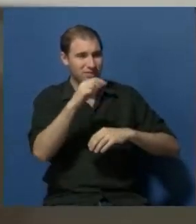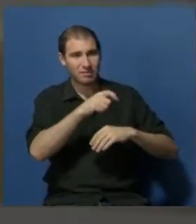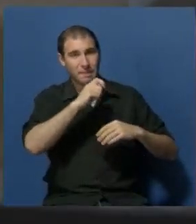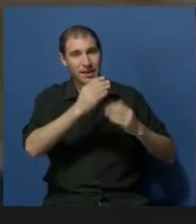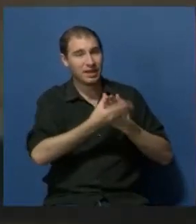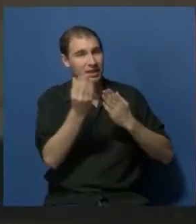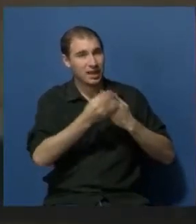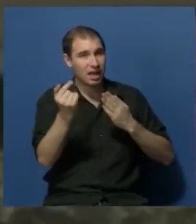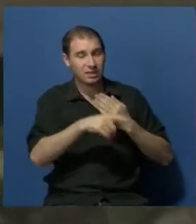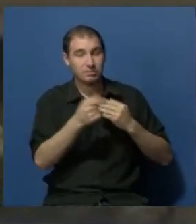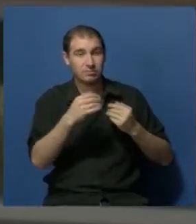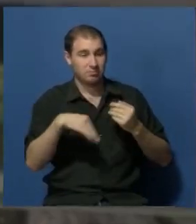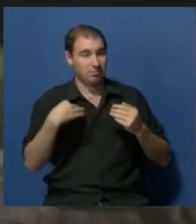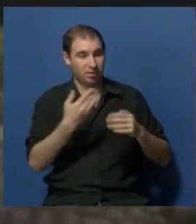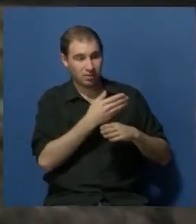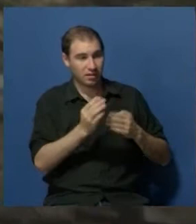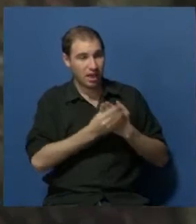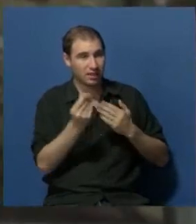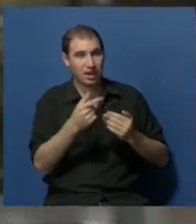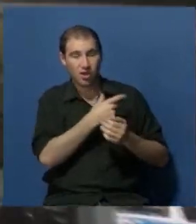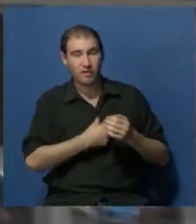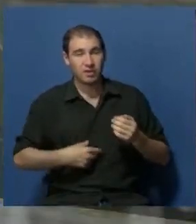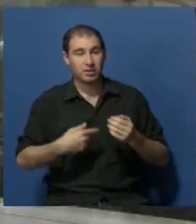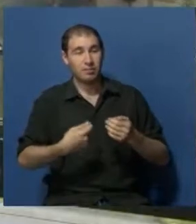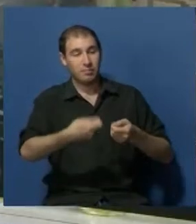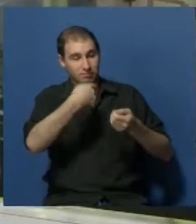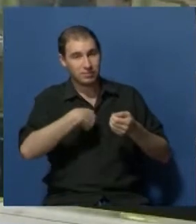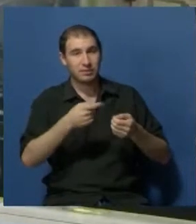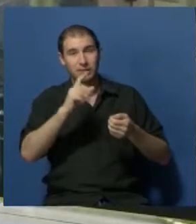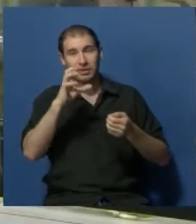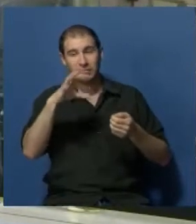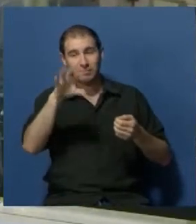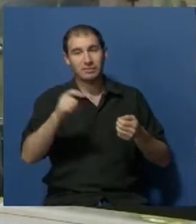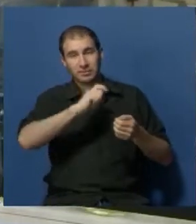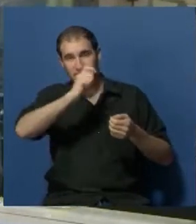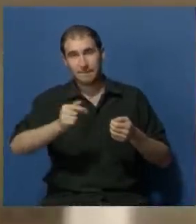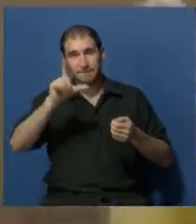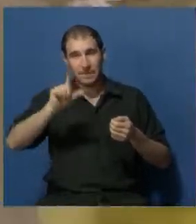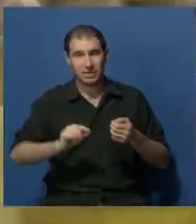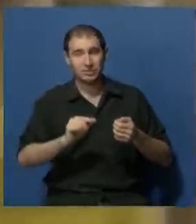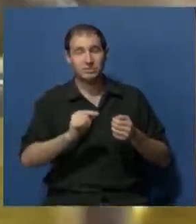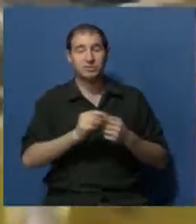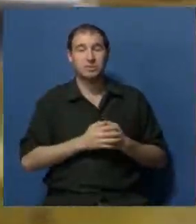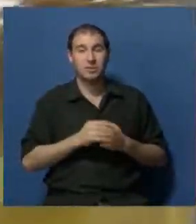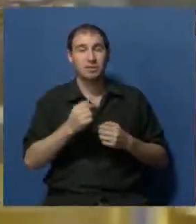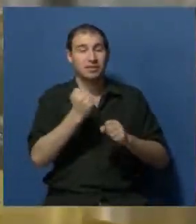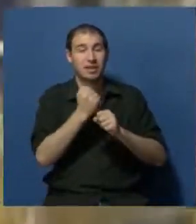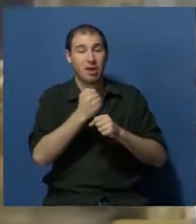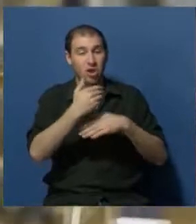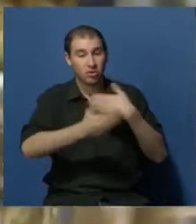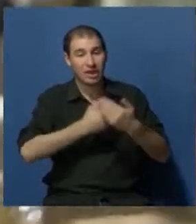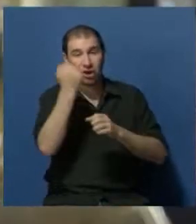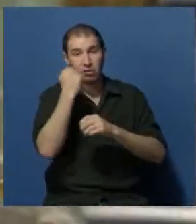poder gastar en su vida, el Estado recibe menos recursos de coparticipación y además al haber menor actividad